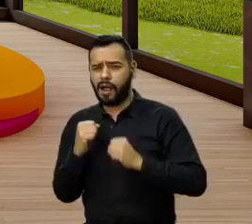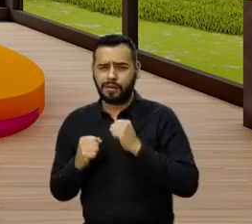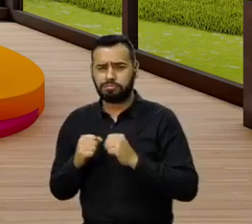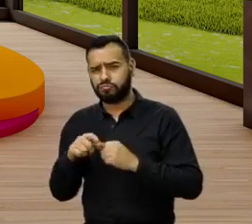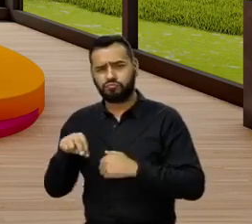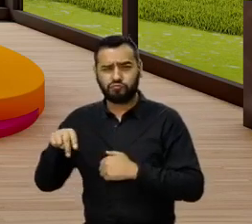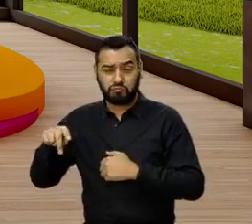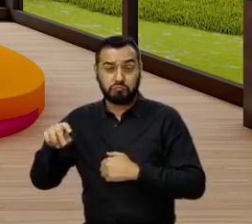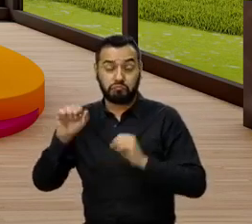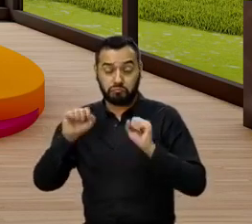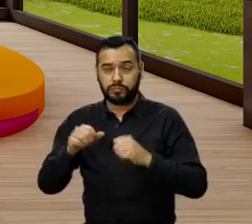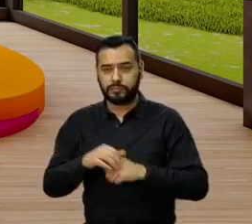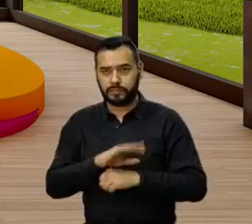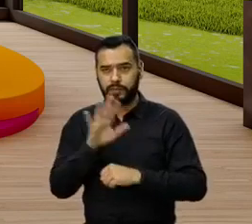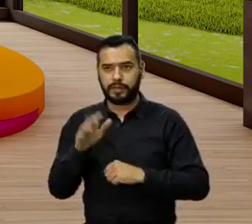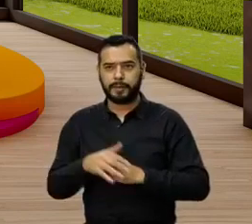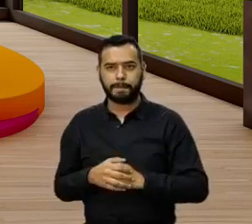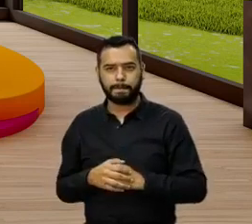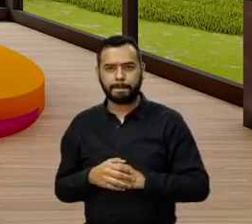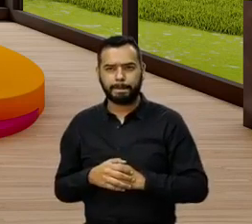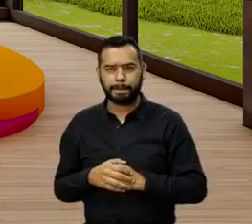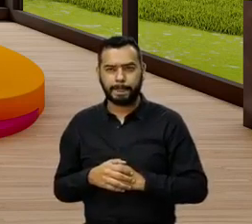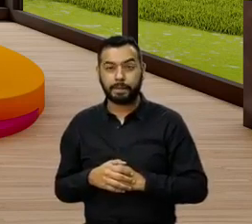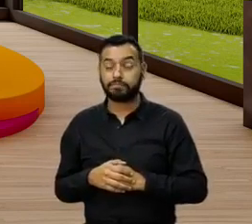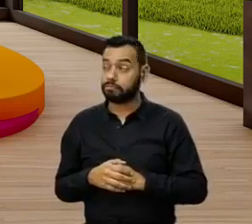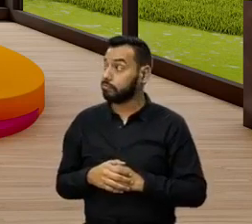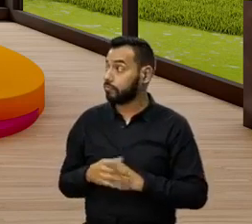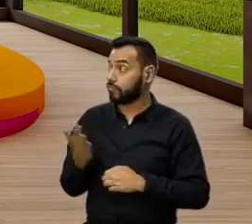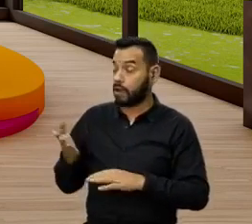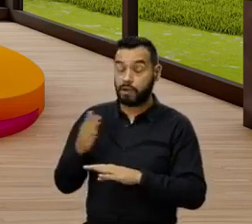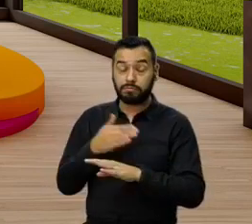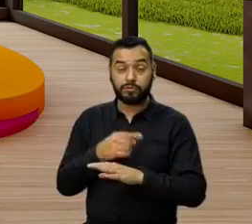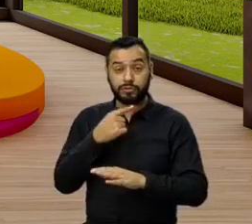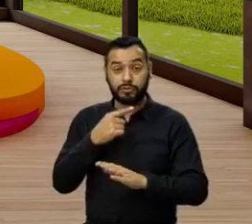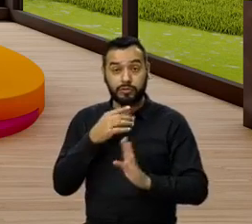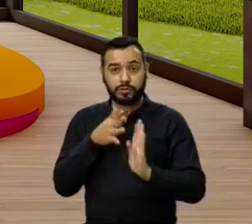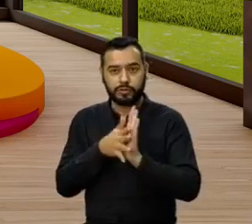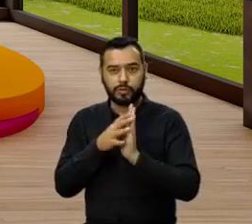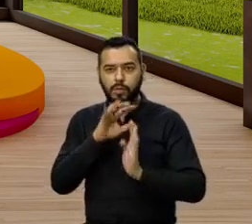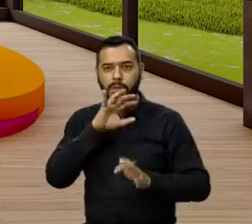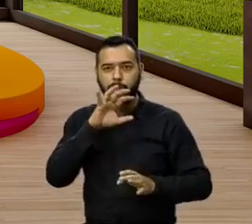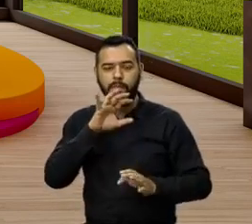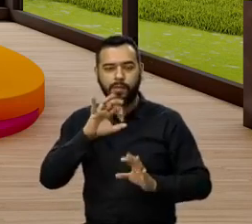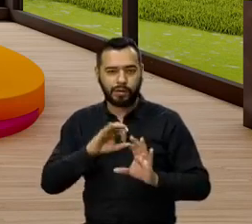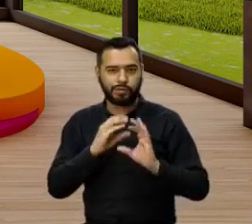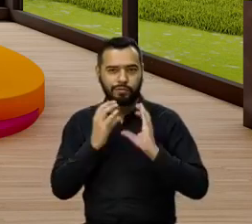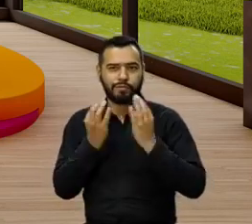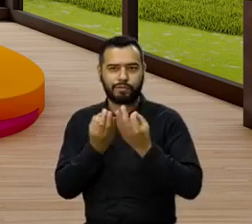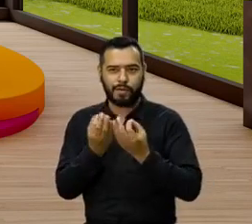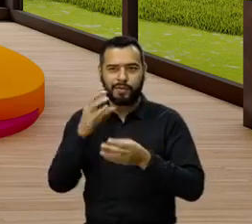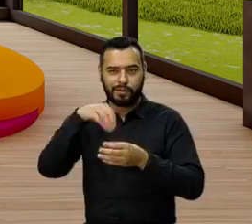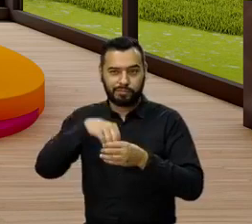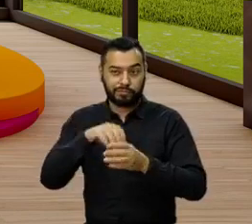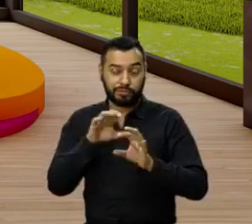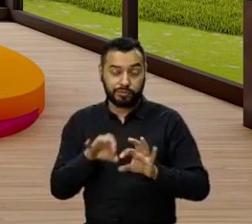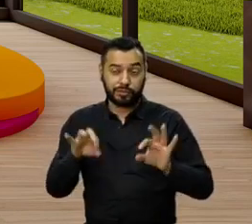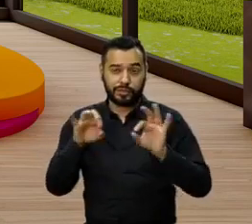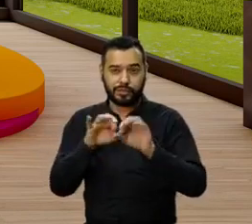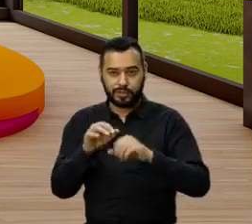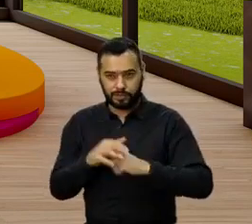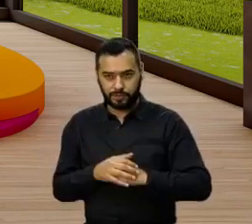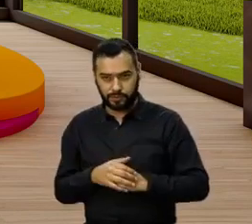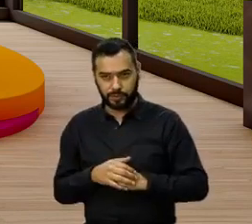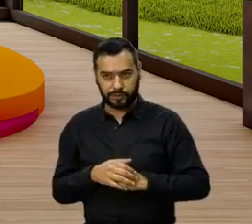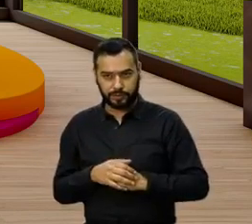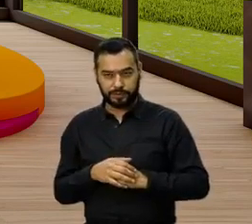entonces sí claro que sí bueno sí porque ya estábamos hablando que las mascotas hacen parte de la familia y que es importante una